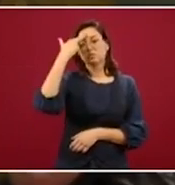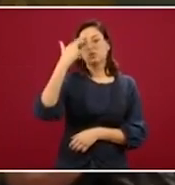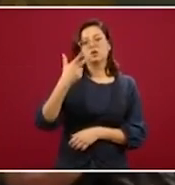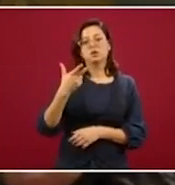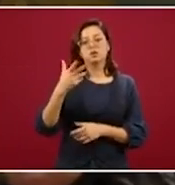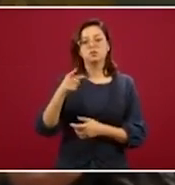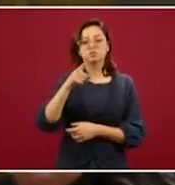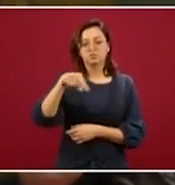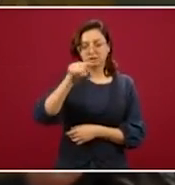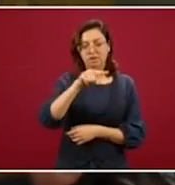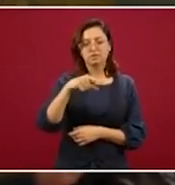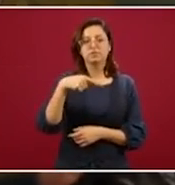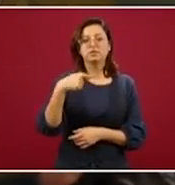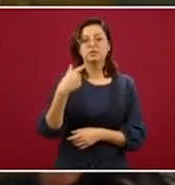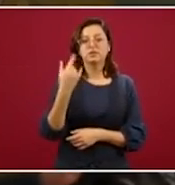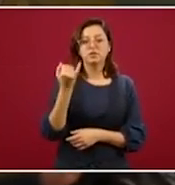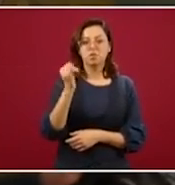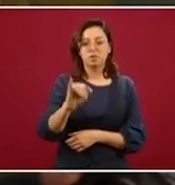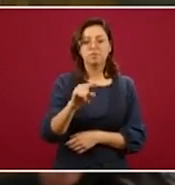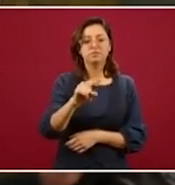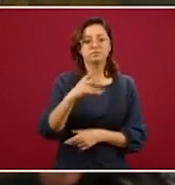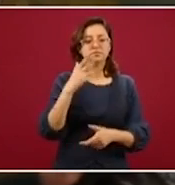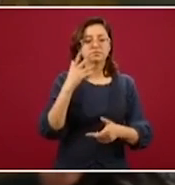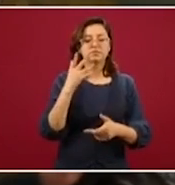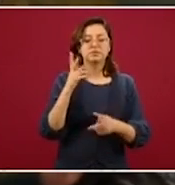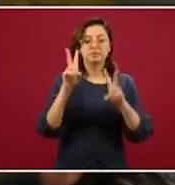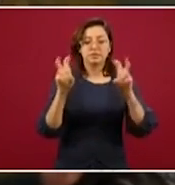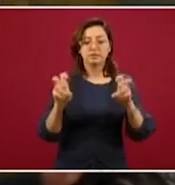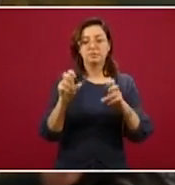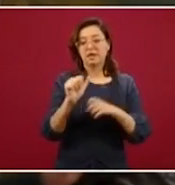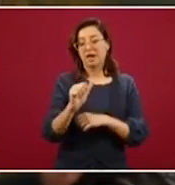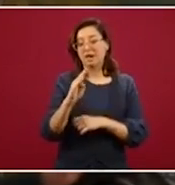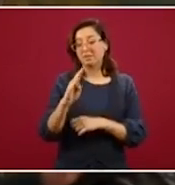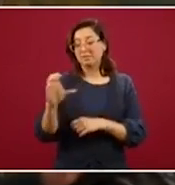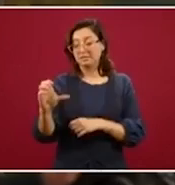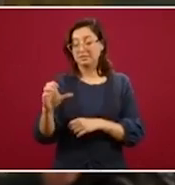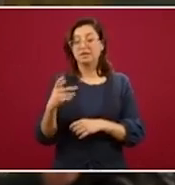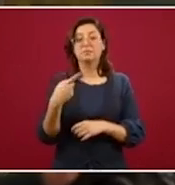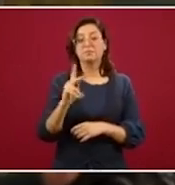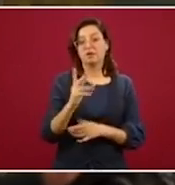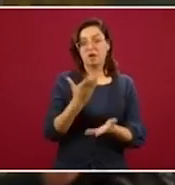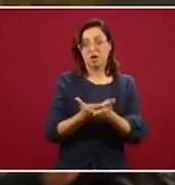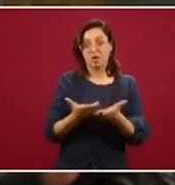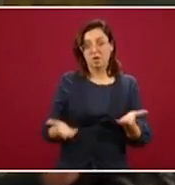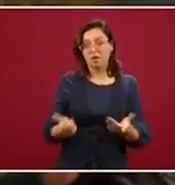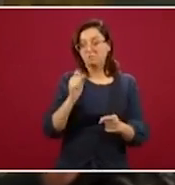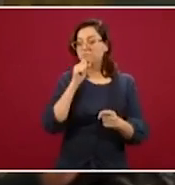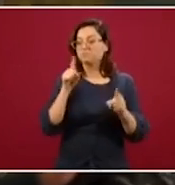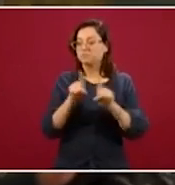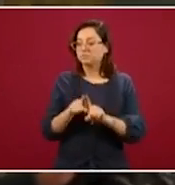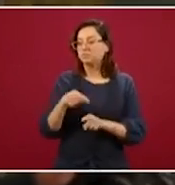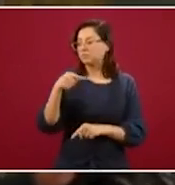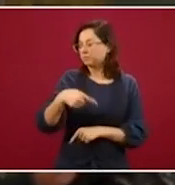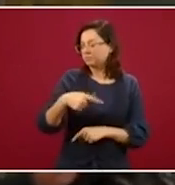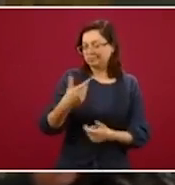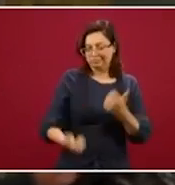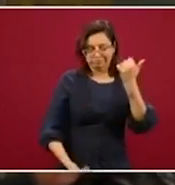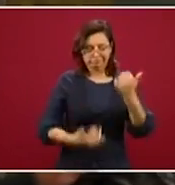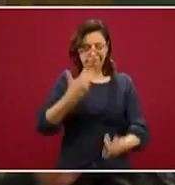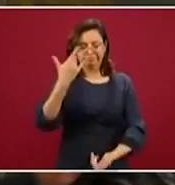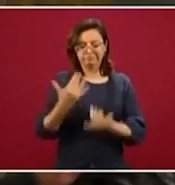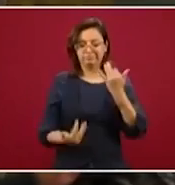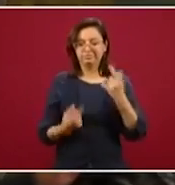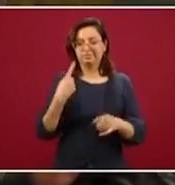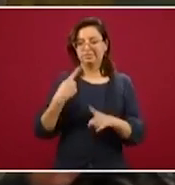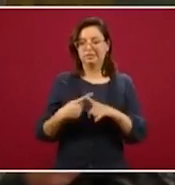tema de ABC el próximo jueves, y guardadas las proporciones, pero es un caso muy similar, ¿verdad? De una negligencia, válgame, de una